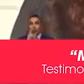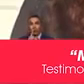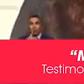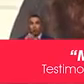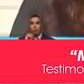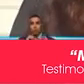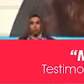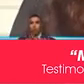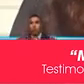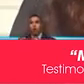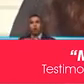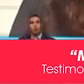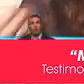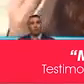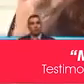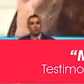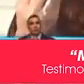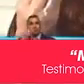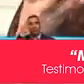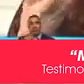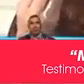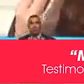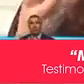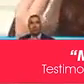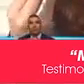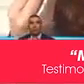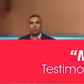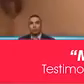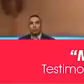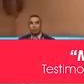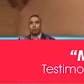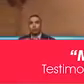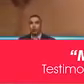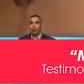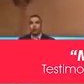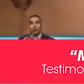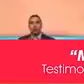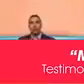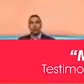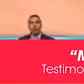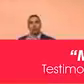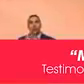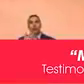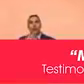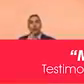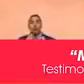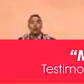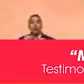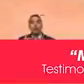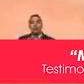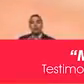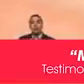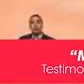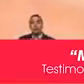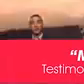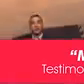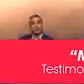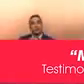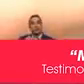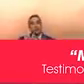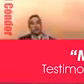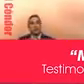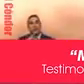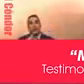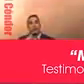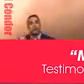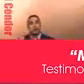de brujería, porque las vocaciones comenzaron a florecer así. Y también comenzó a ver cómo sacerdotes se enamoraban de sus feligreses